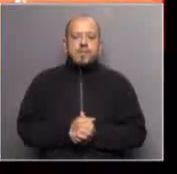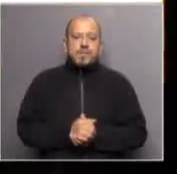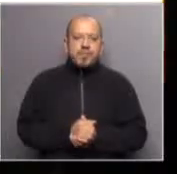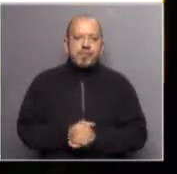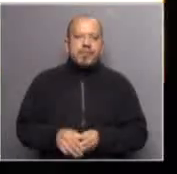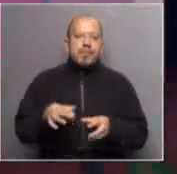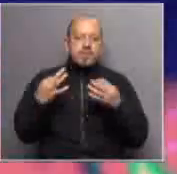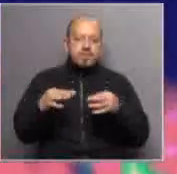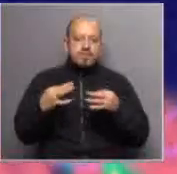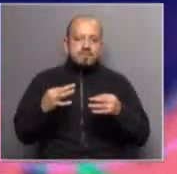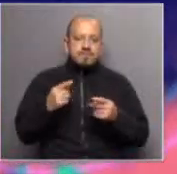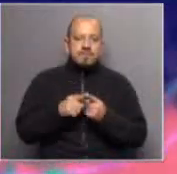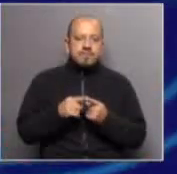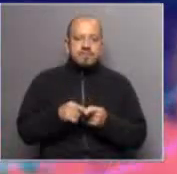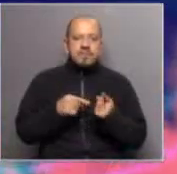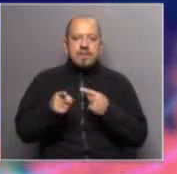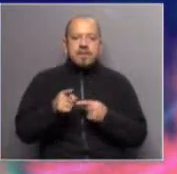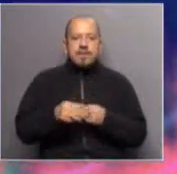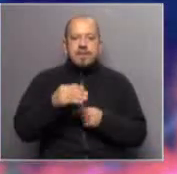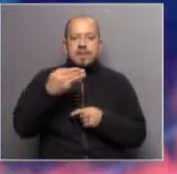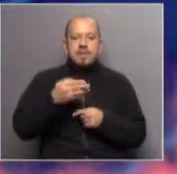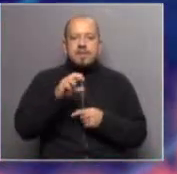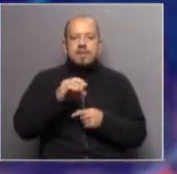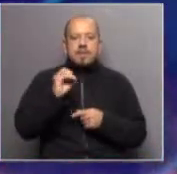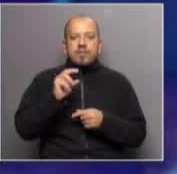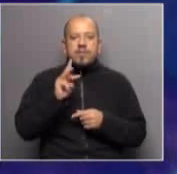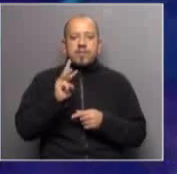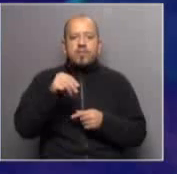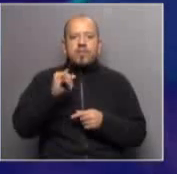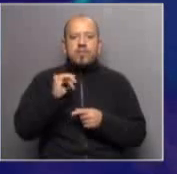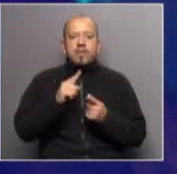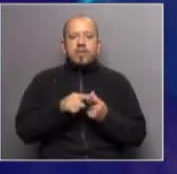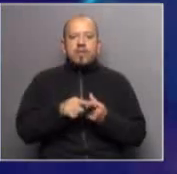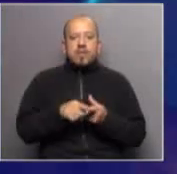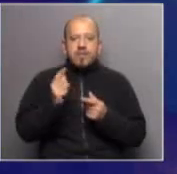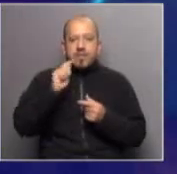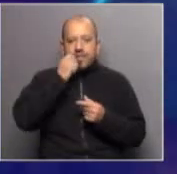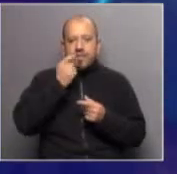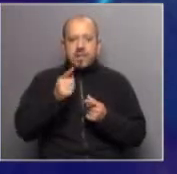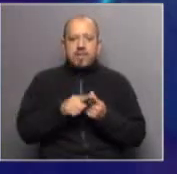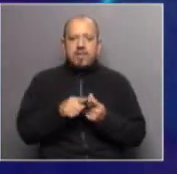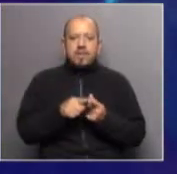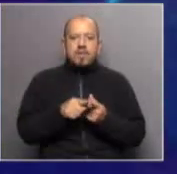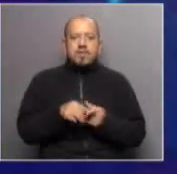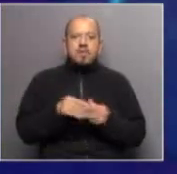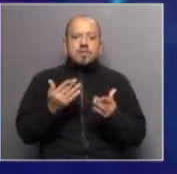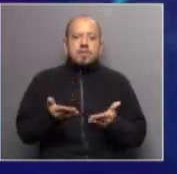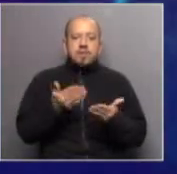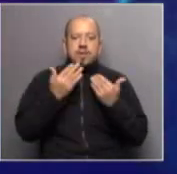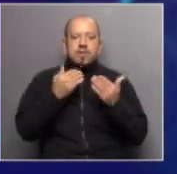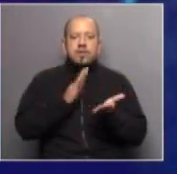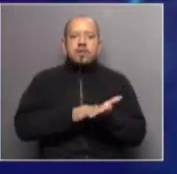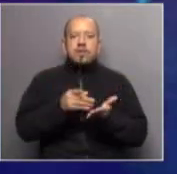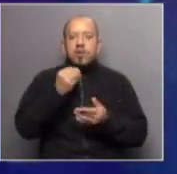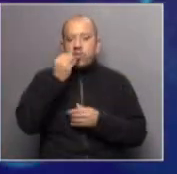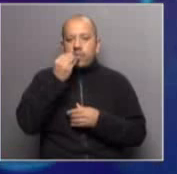disfrutado de ese brownie y de ese pancito. Qué envidia, qué rico. Bueno, y hablando de comida, algo que me dijo